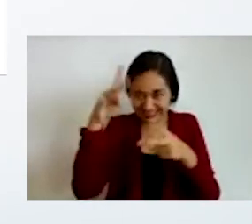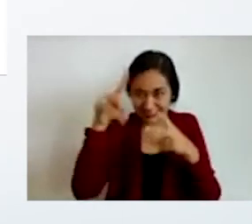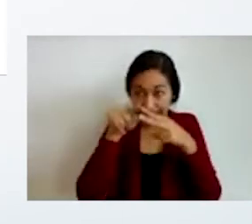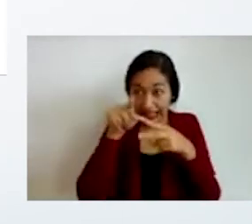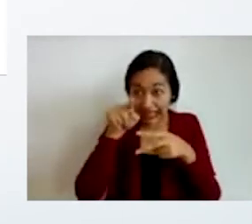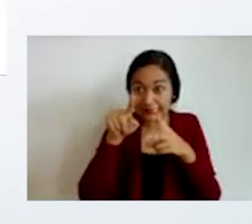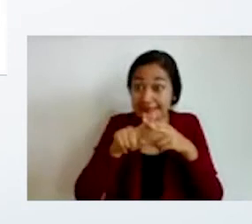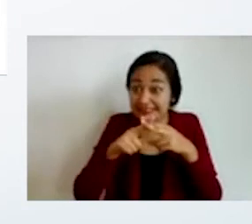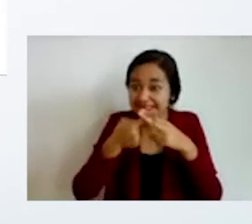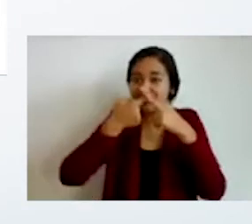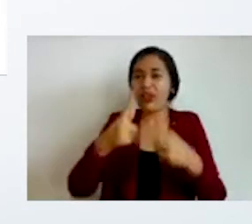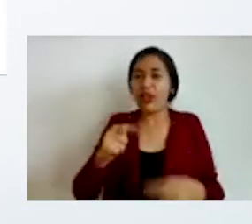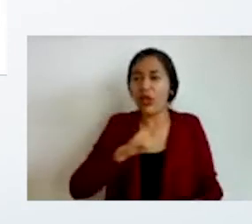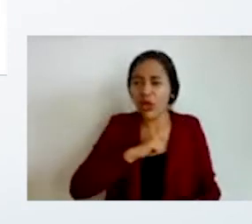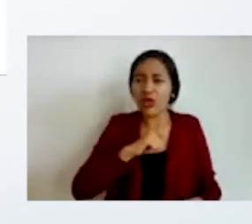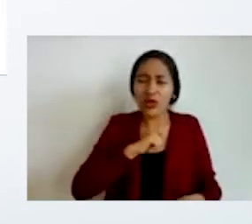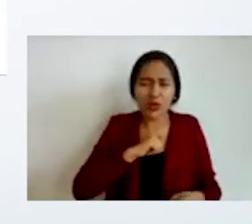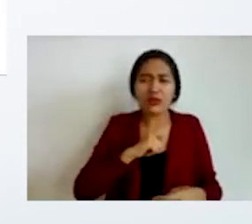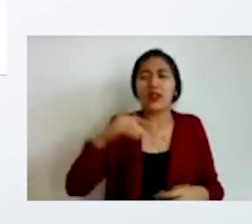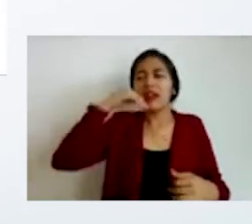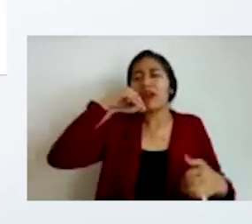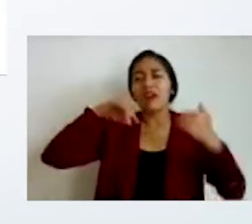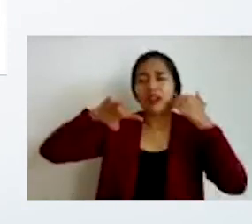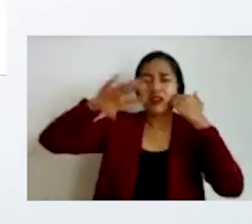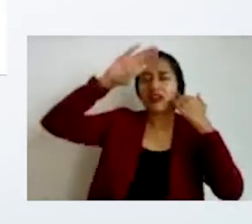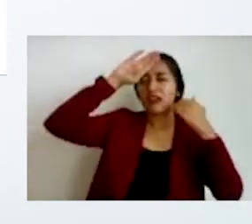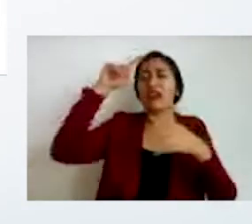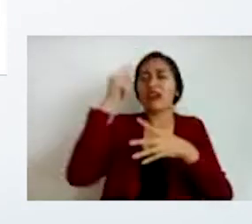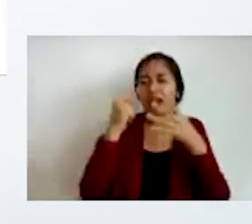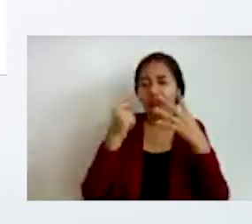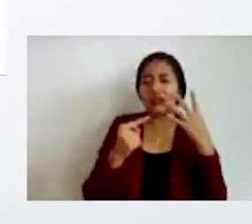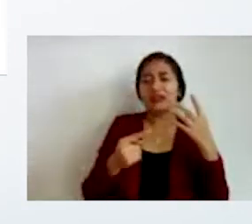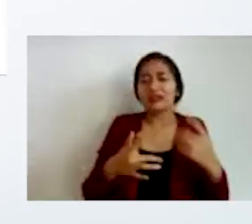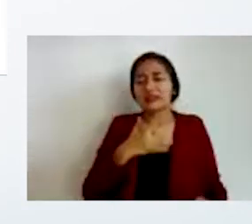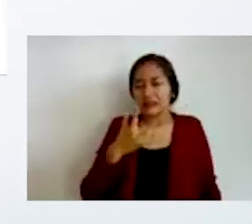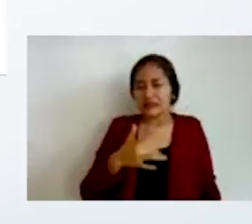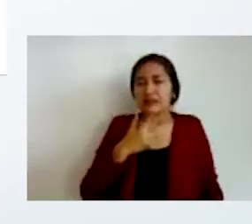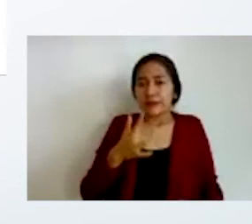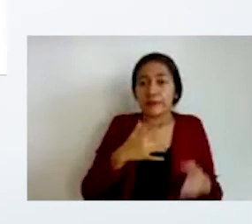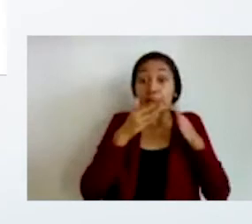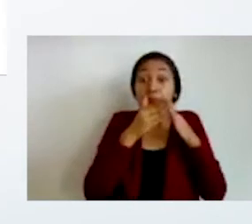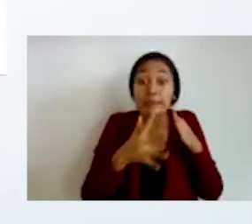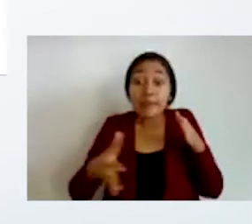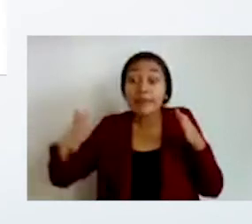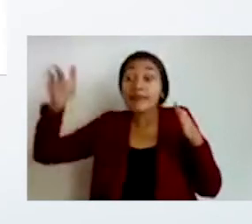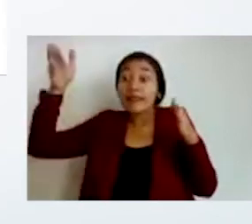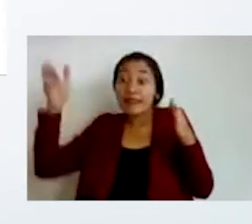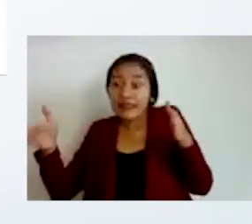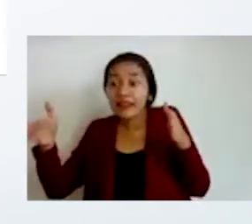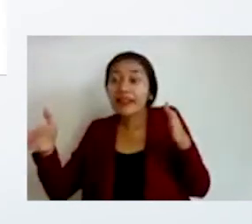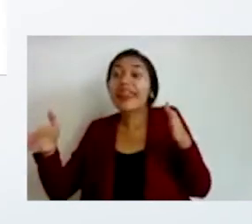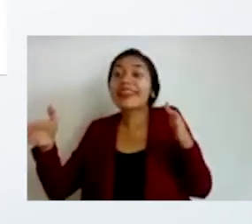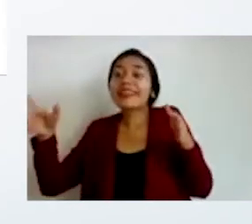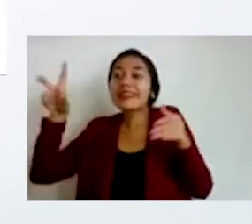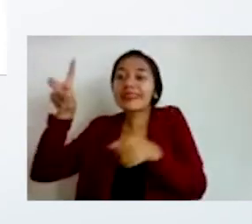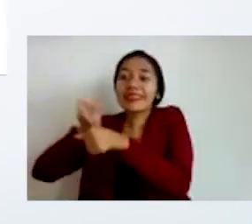puede terminar entre el día 14 y el día 24. Ahí están los 10 días que puede durar la enfermedad cuando